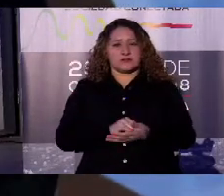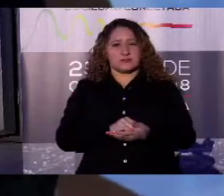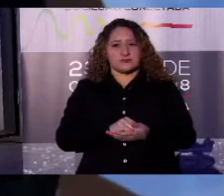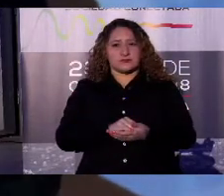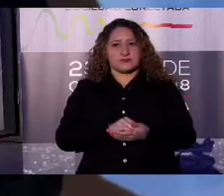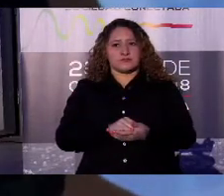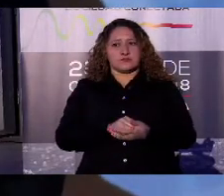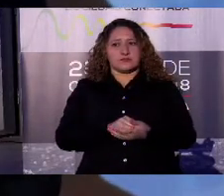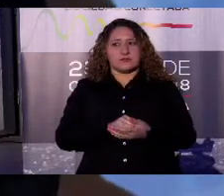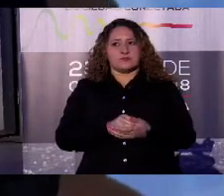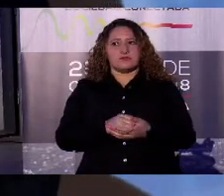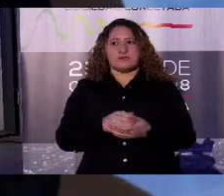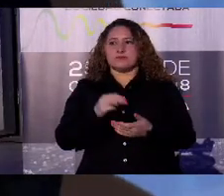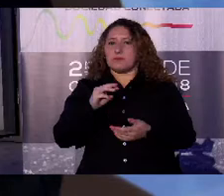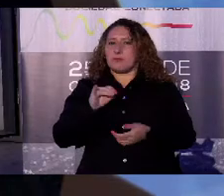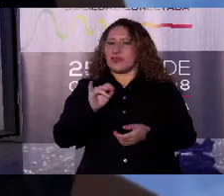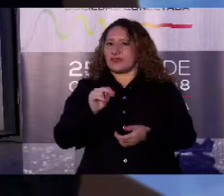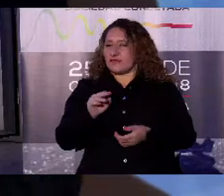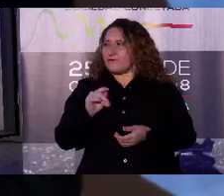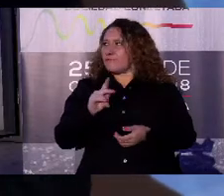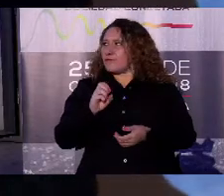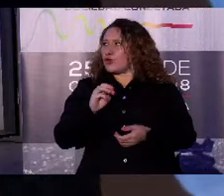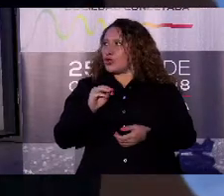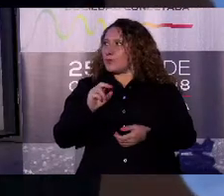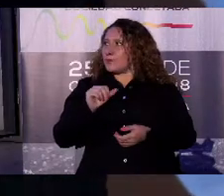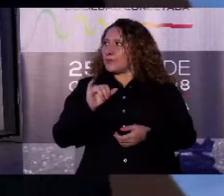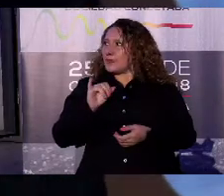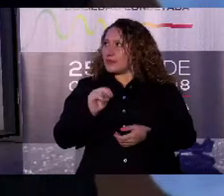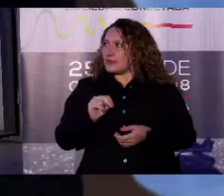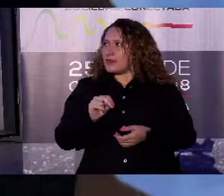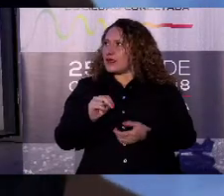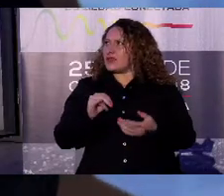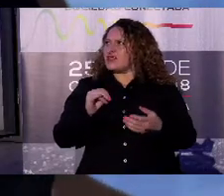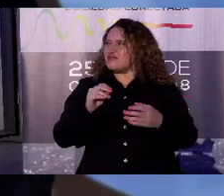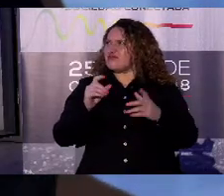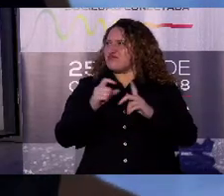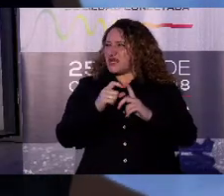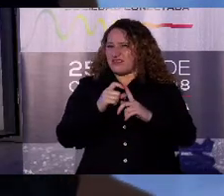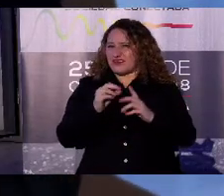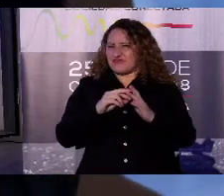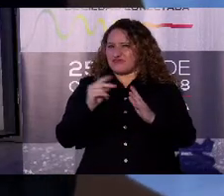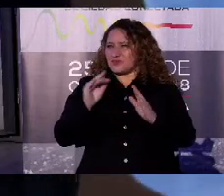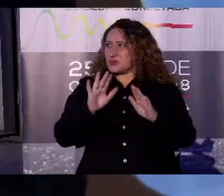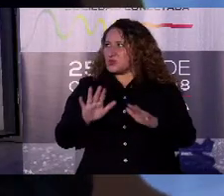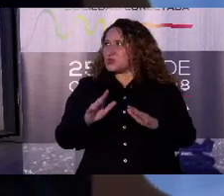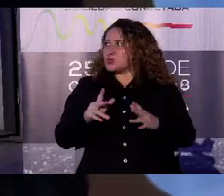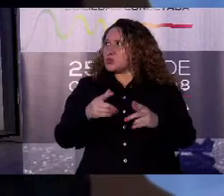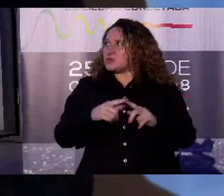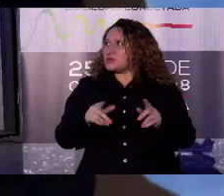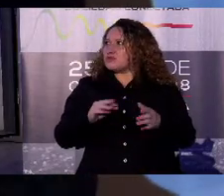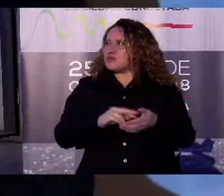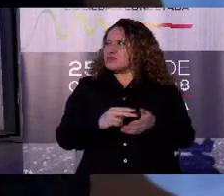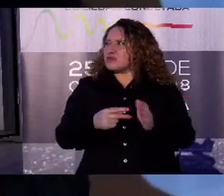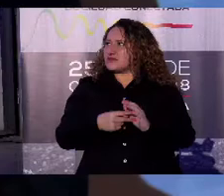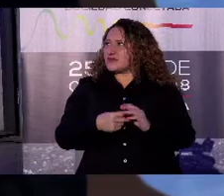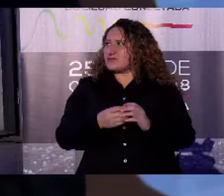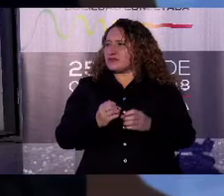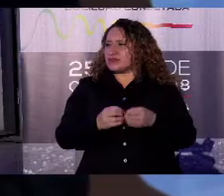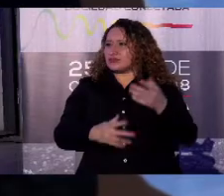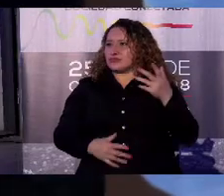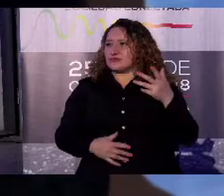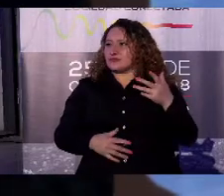el concepto de Beamforming. Eso tal vez sea muy técnico, ¿no? Pero ¿qué significa? Bueno, una cantidad enorme